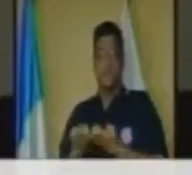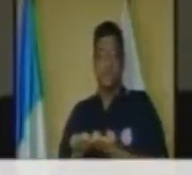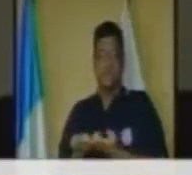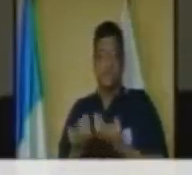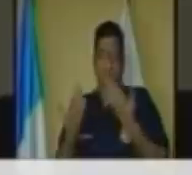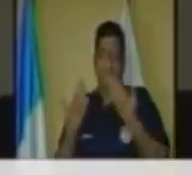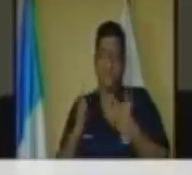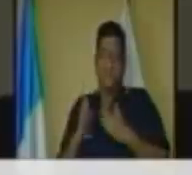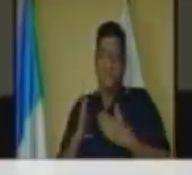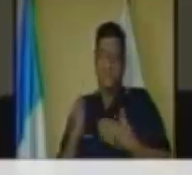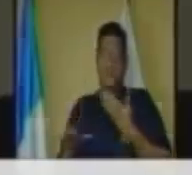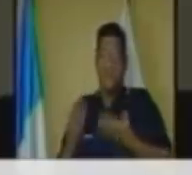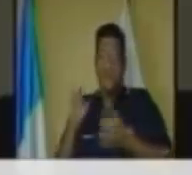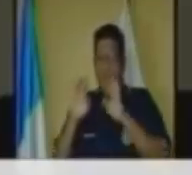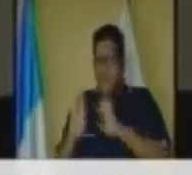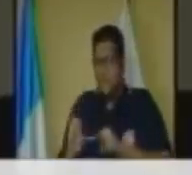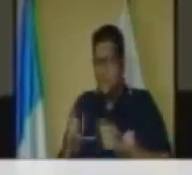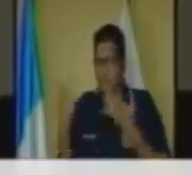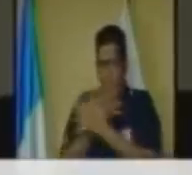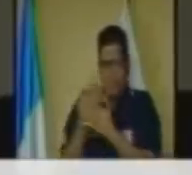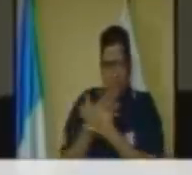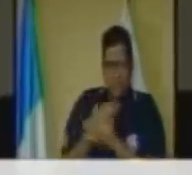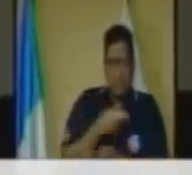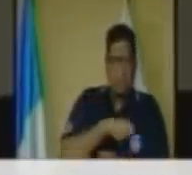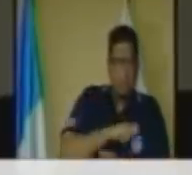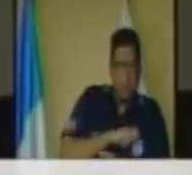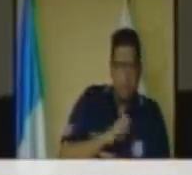sea la confusión y espero haberlo podido aclarar.